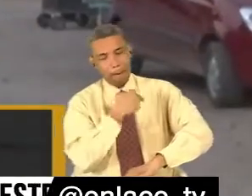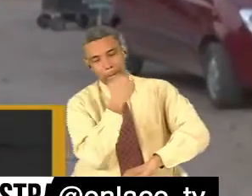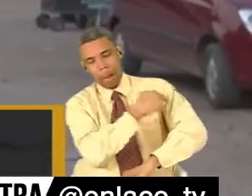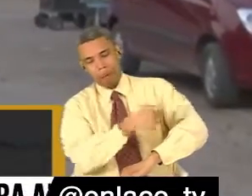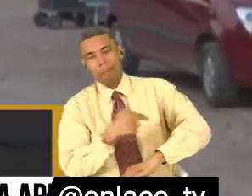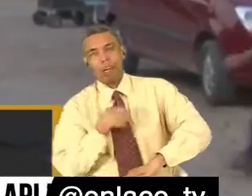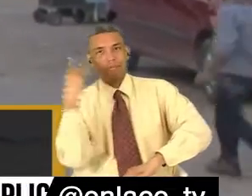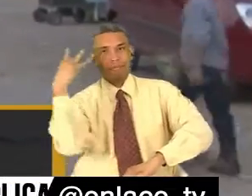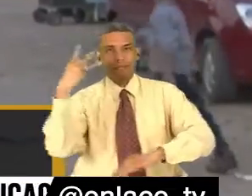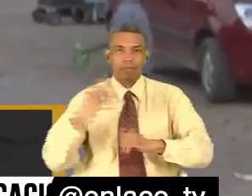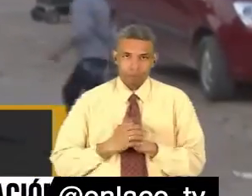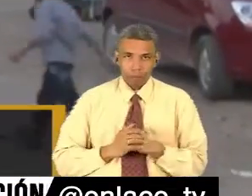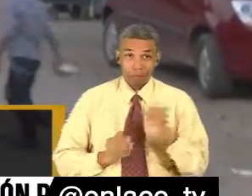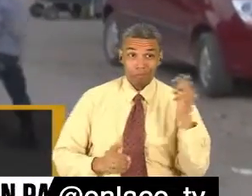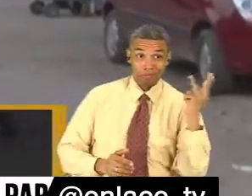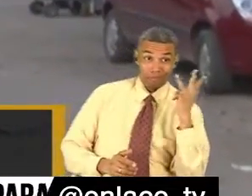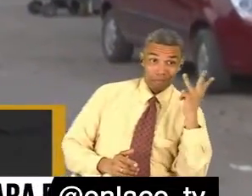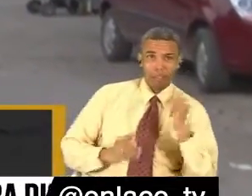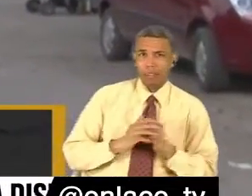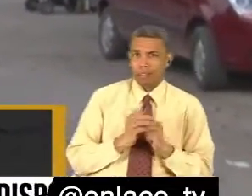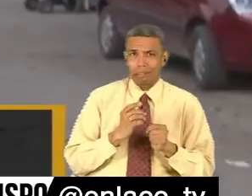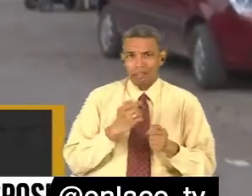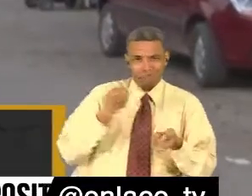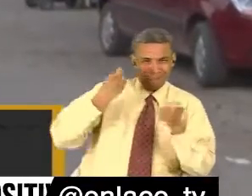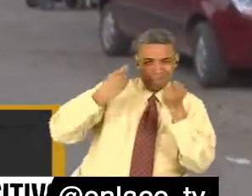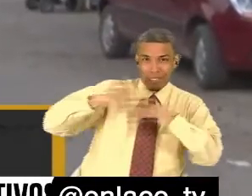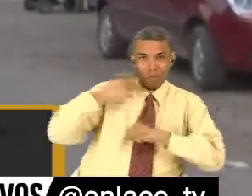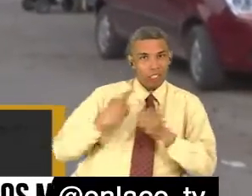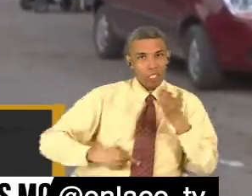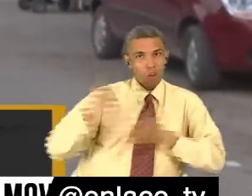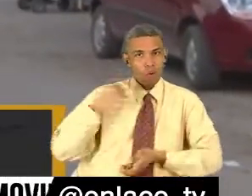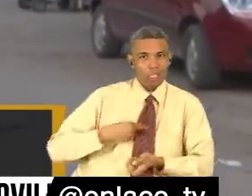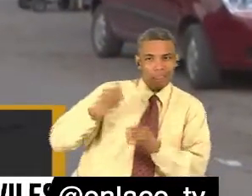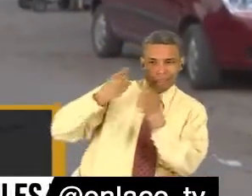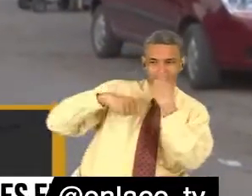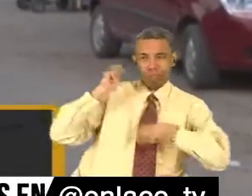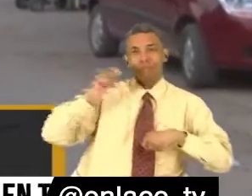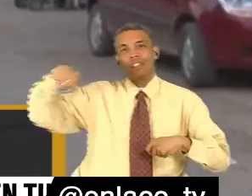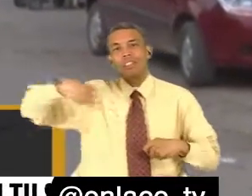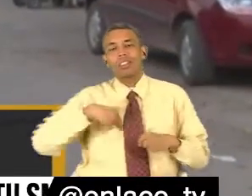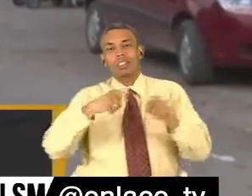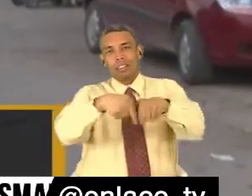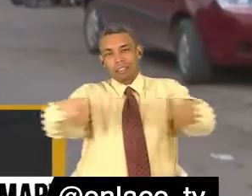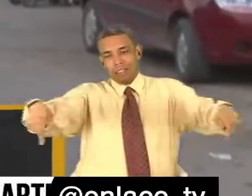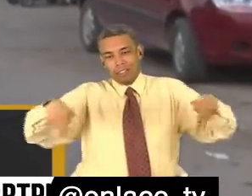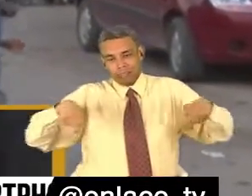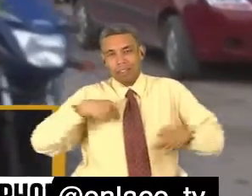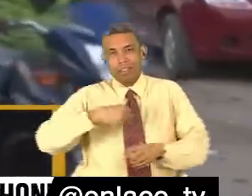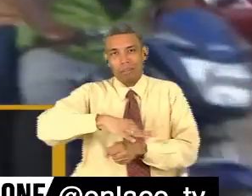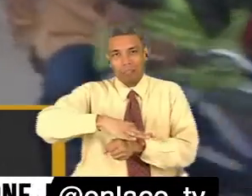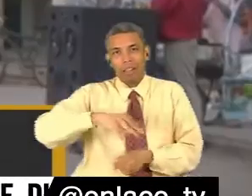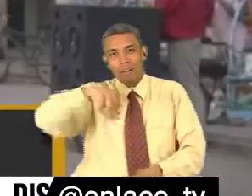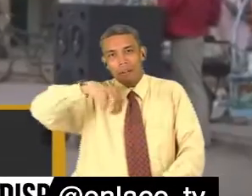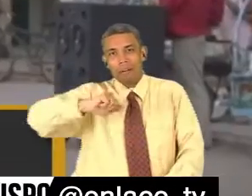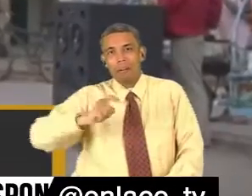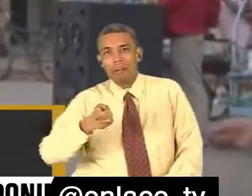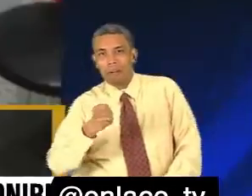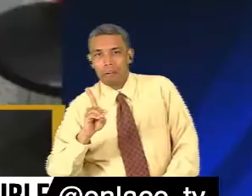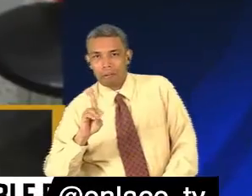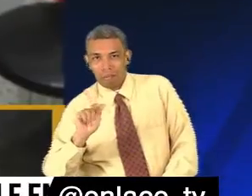una vez sucedieron los hechos, fueron remitidos de urgencia hacia Barranca Bermeja, donde a esta hora en la clínica La Magdalena se recuperan de las heridas.